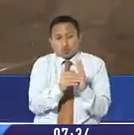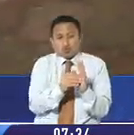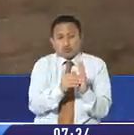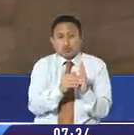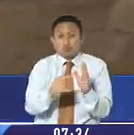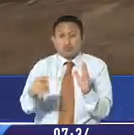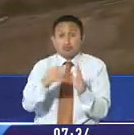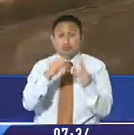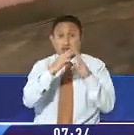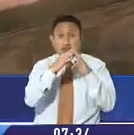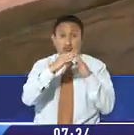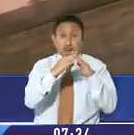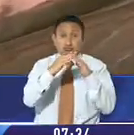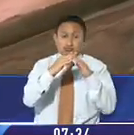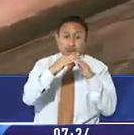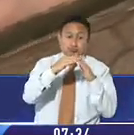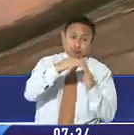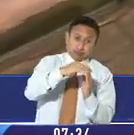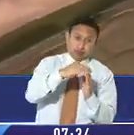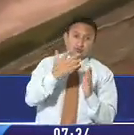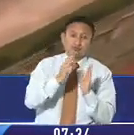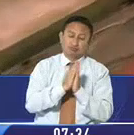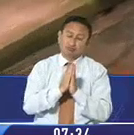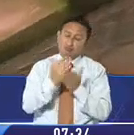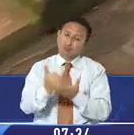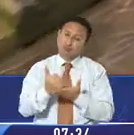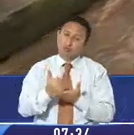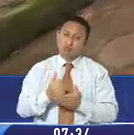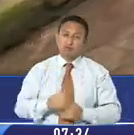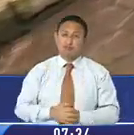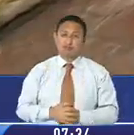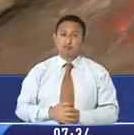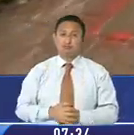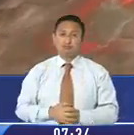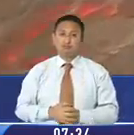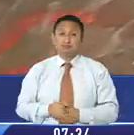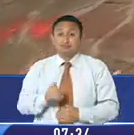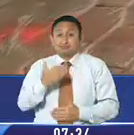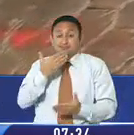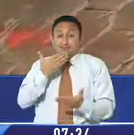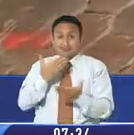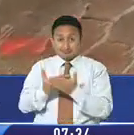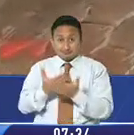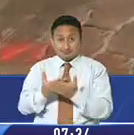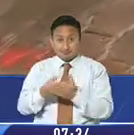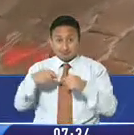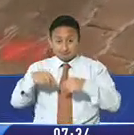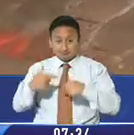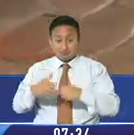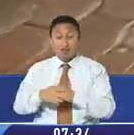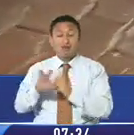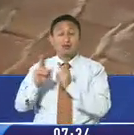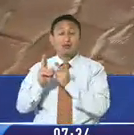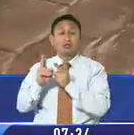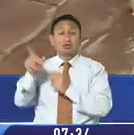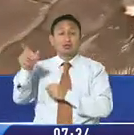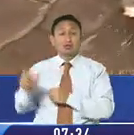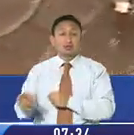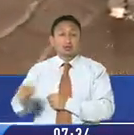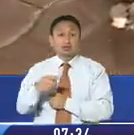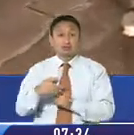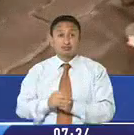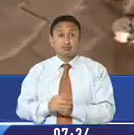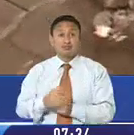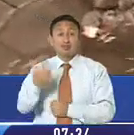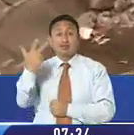casa, entonces queríamos que nos ayuden, por favor. Muy amable, muchas gracias. Muchísimas gracias, vecino. A usted, como dijo el vecino, son exactamente tres